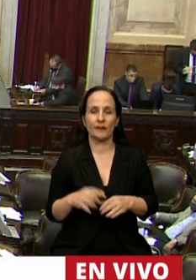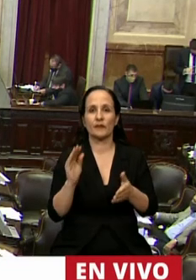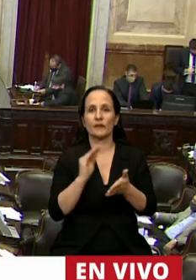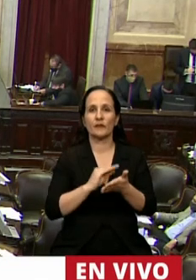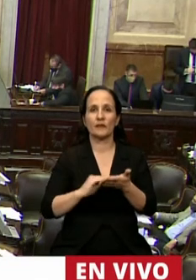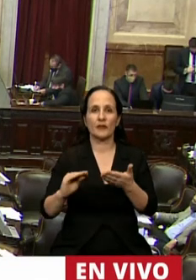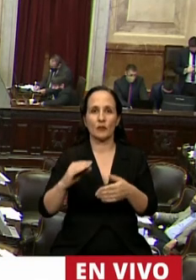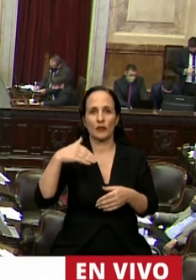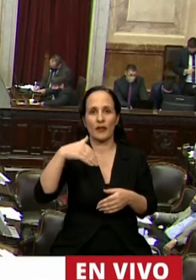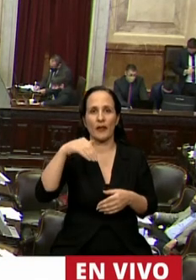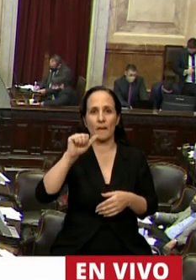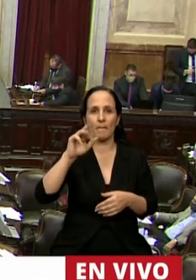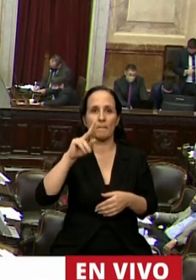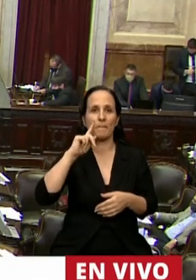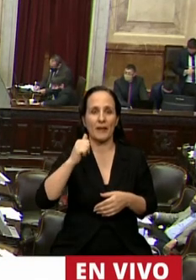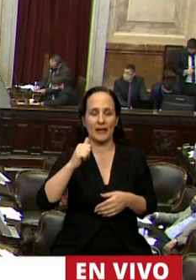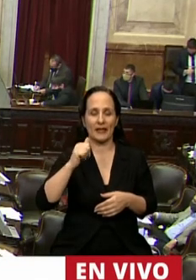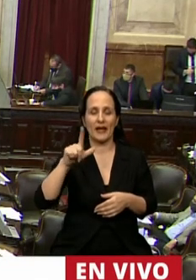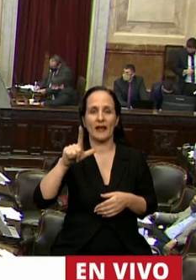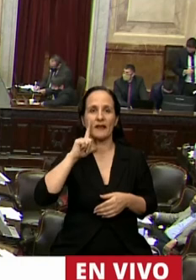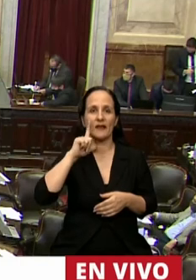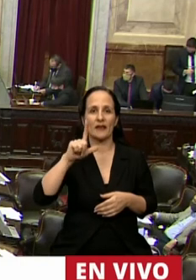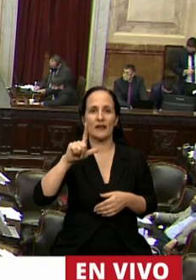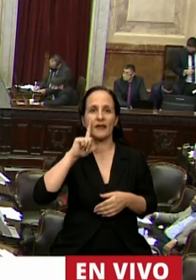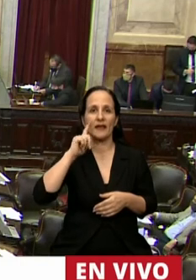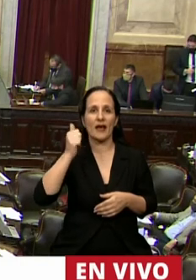Diputada María Liliana Schwinn.